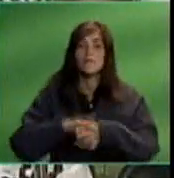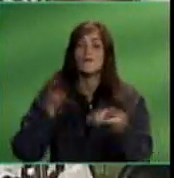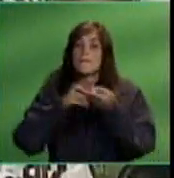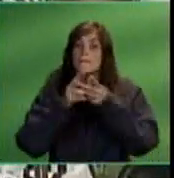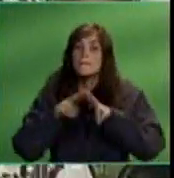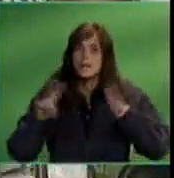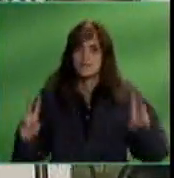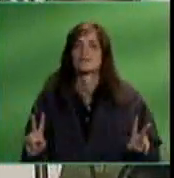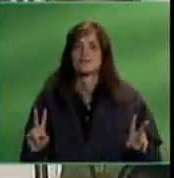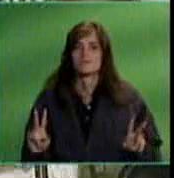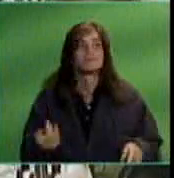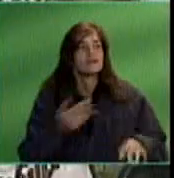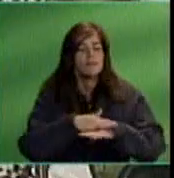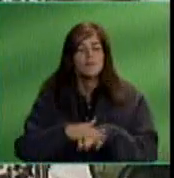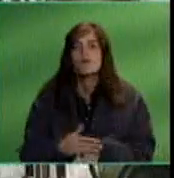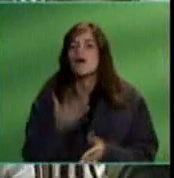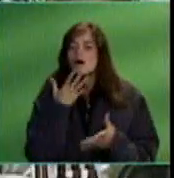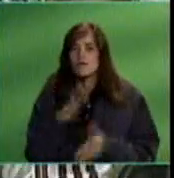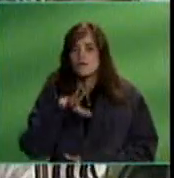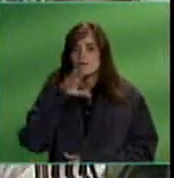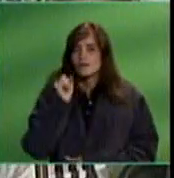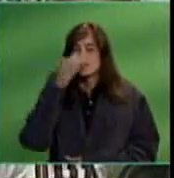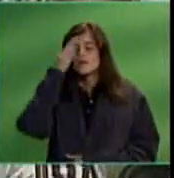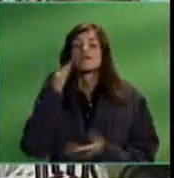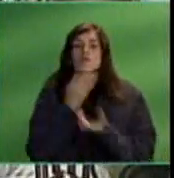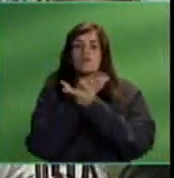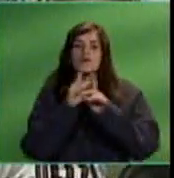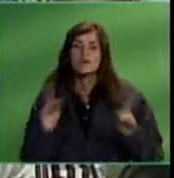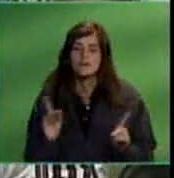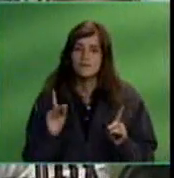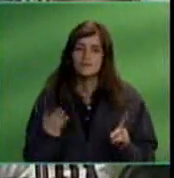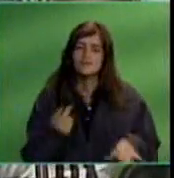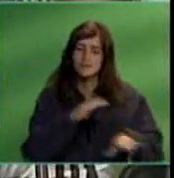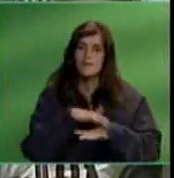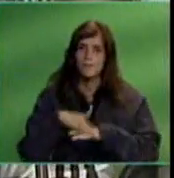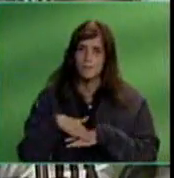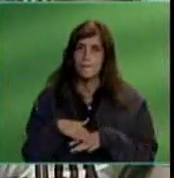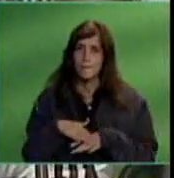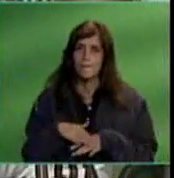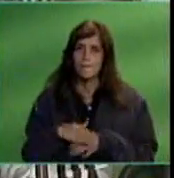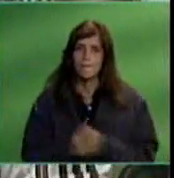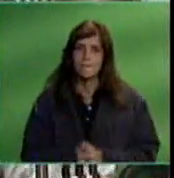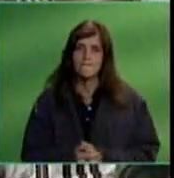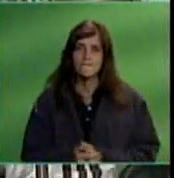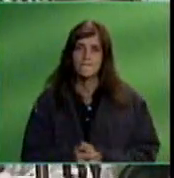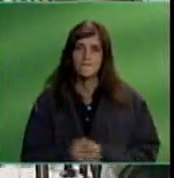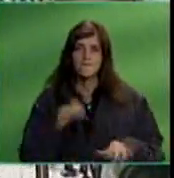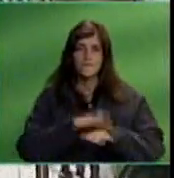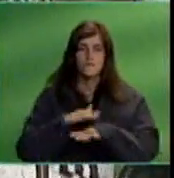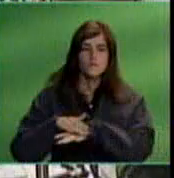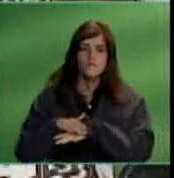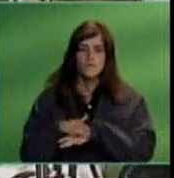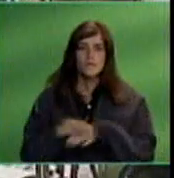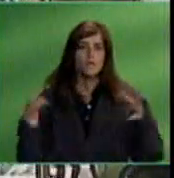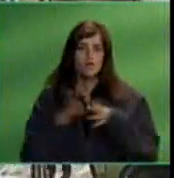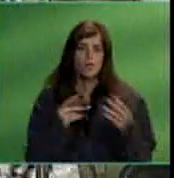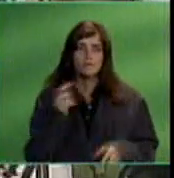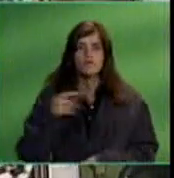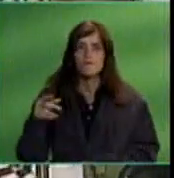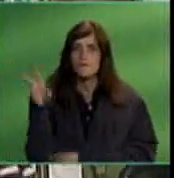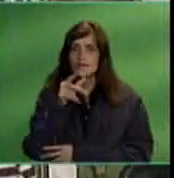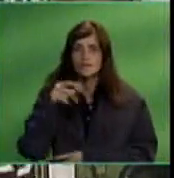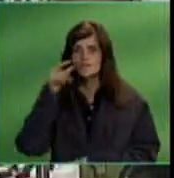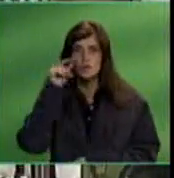paz llamamos al entendimiento llamamos a la democracia llamamos a que todas y todos los